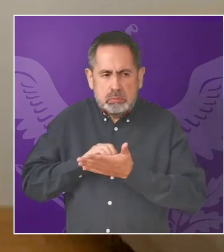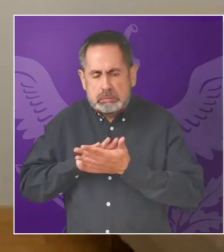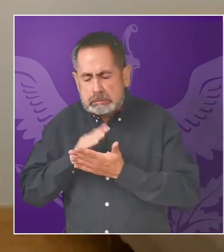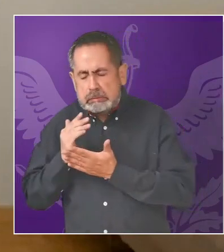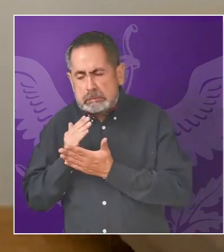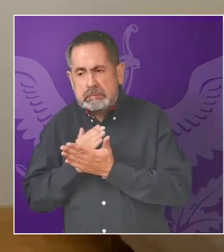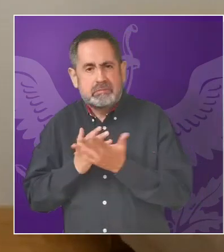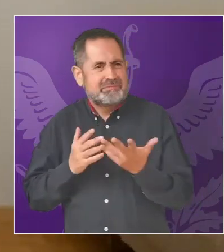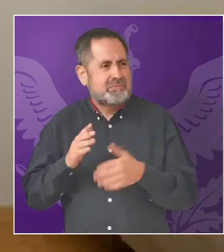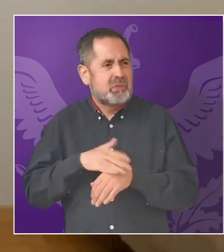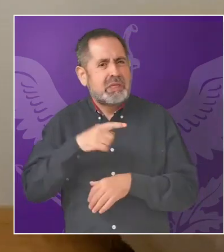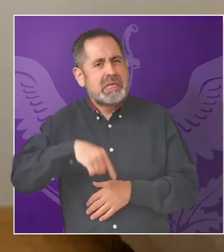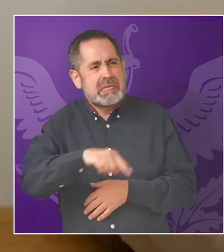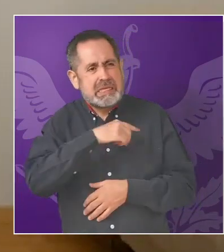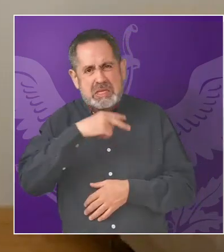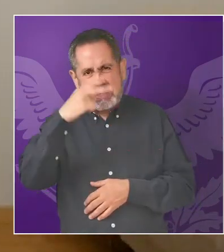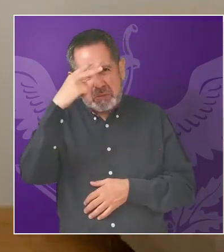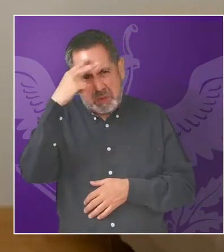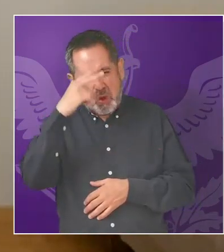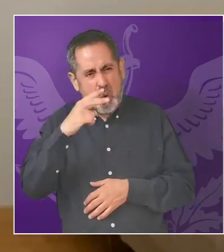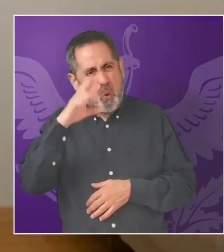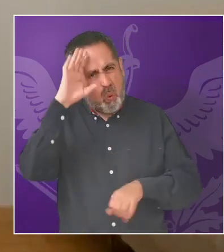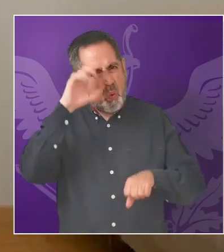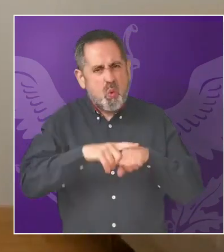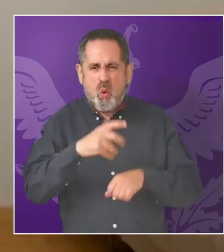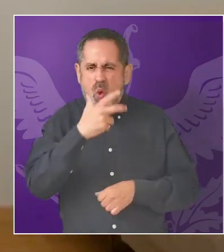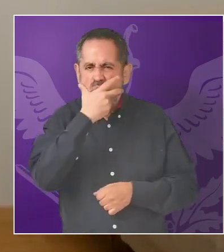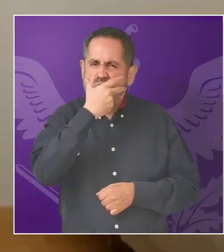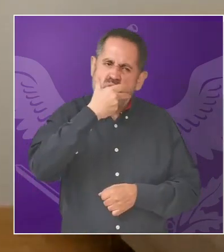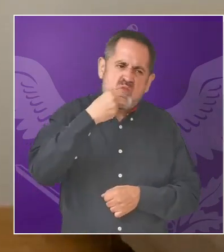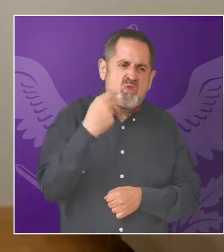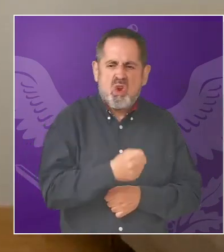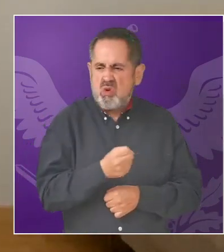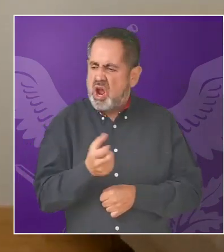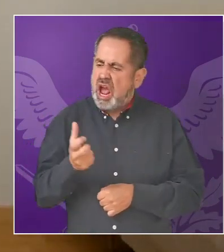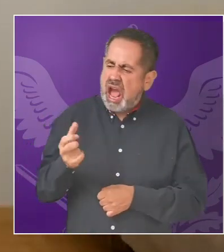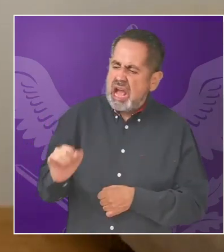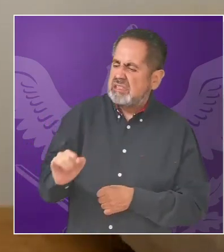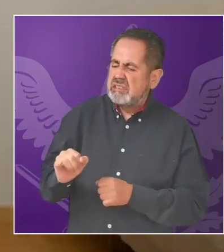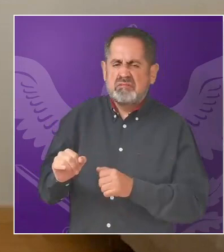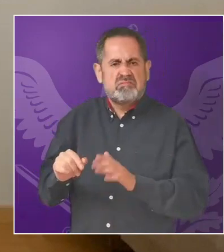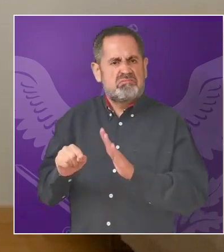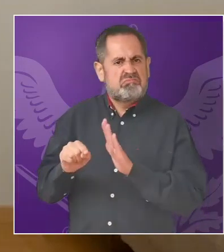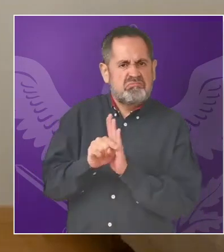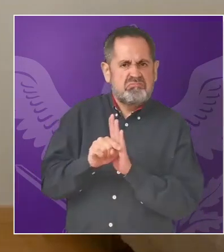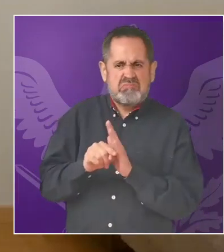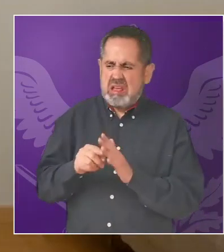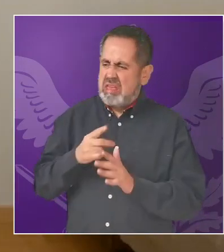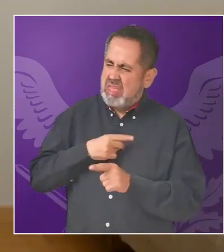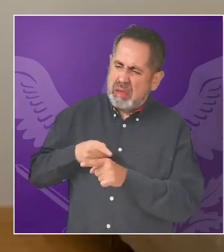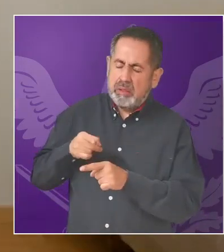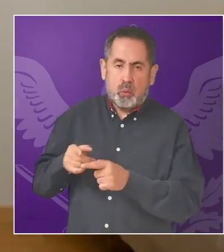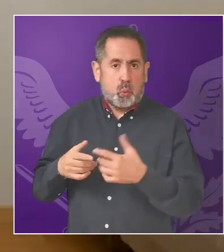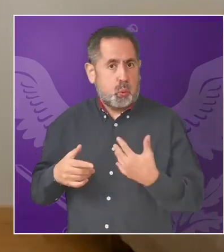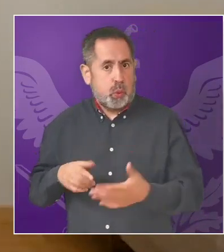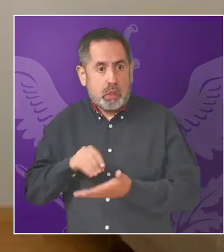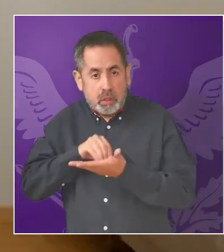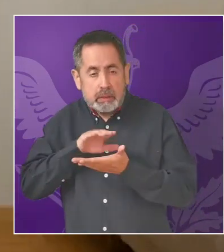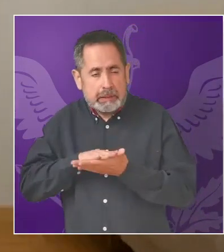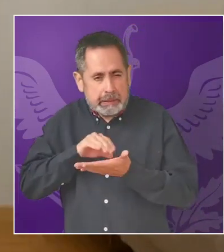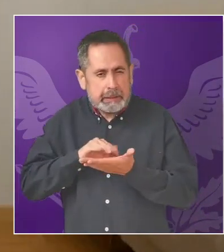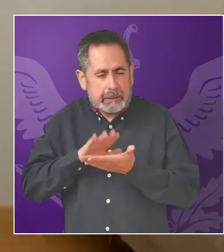profundizados por esta cultura patriarcal machista que les impone estereotipos de género. Hemos, por